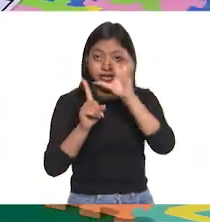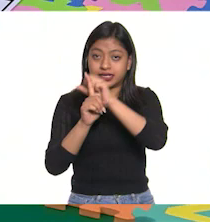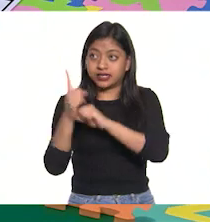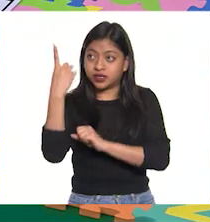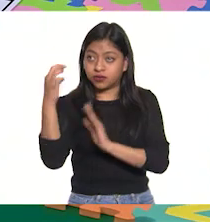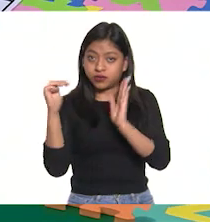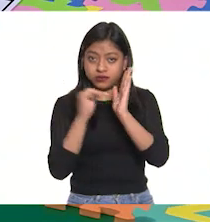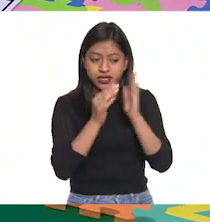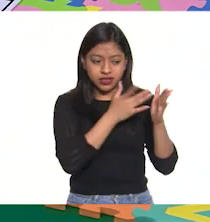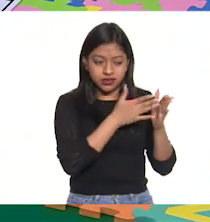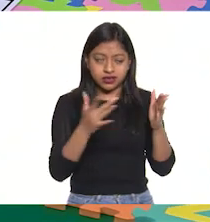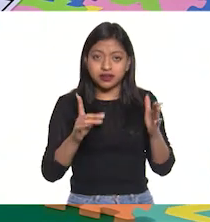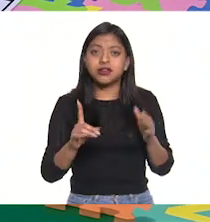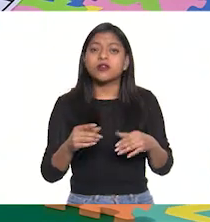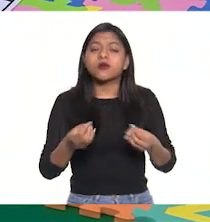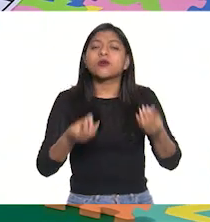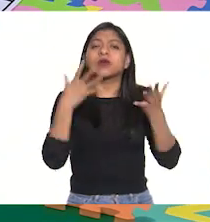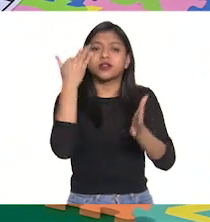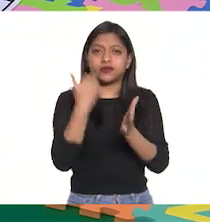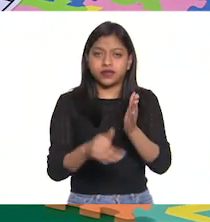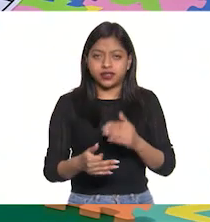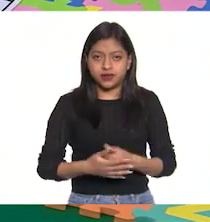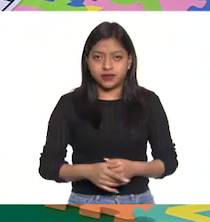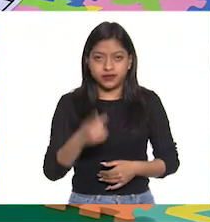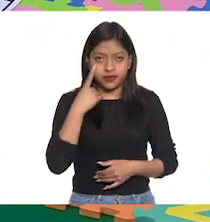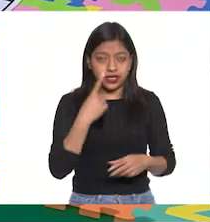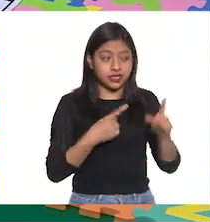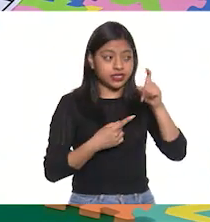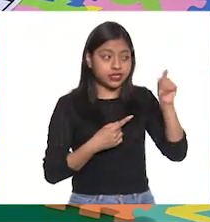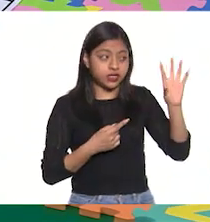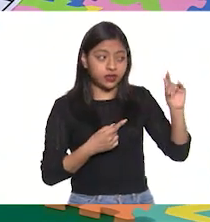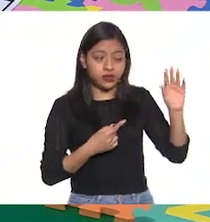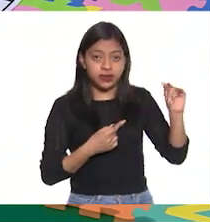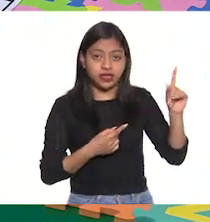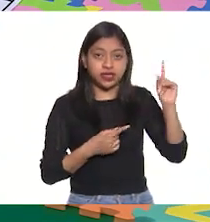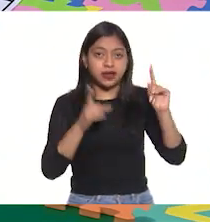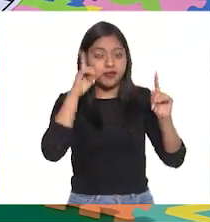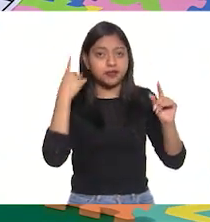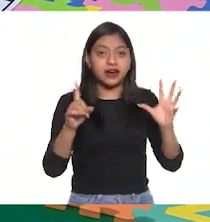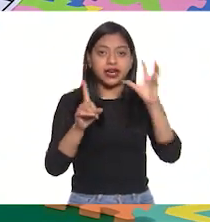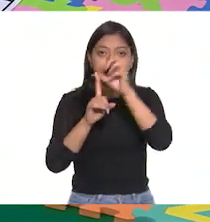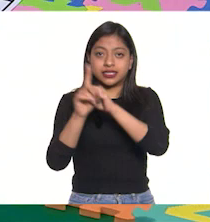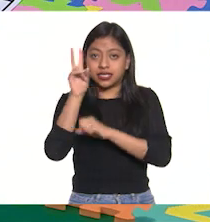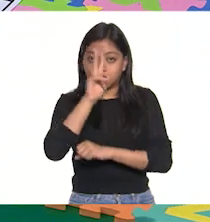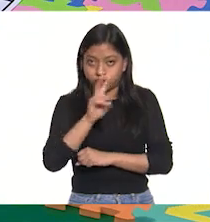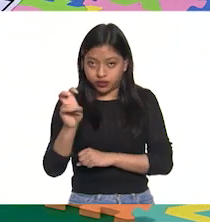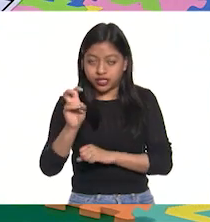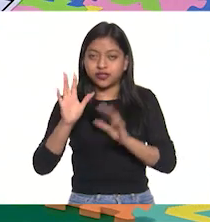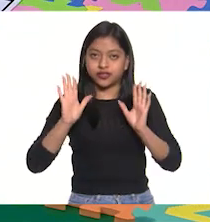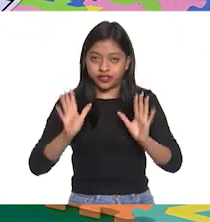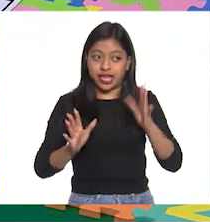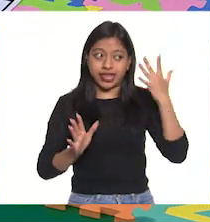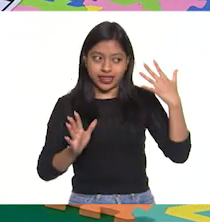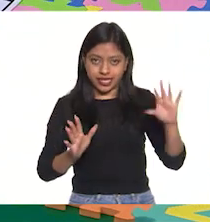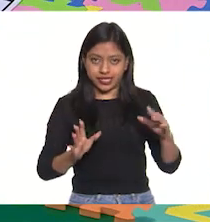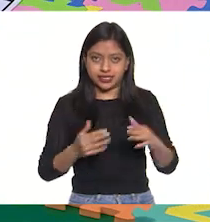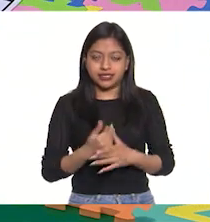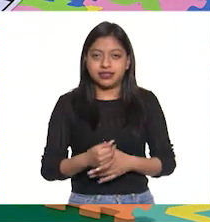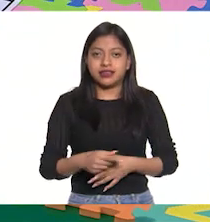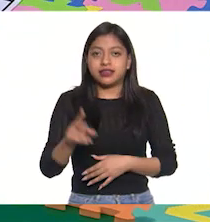a 200 son 10. 10. Y luego vamos a contar nuestras de centenas. De 100 en 100, ajá. Ajá, entonces